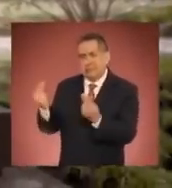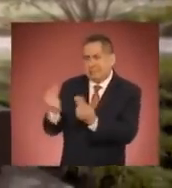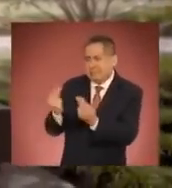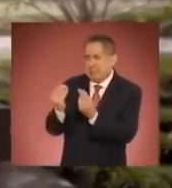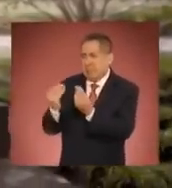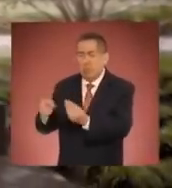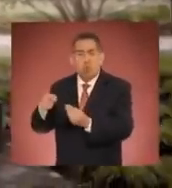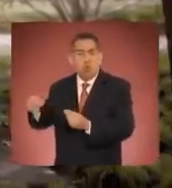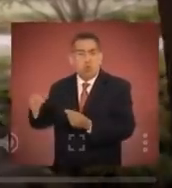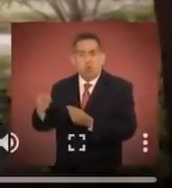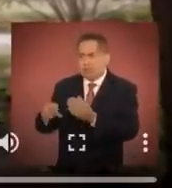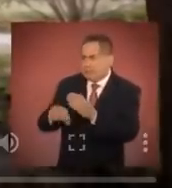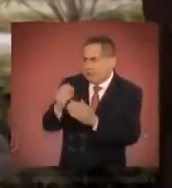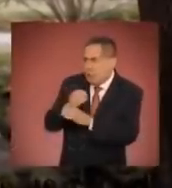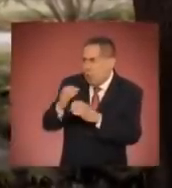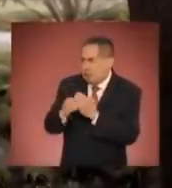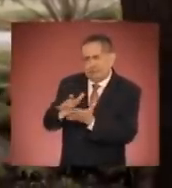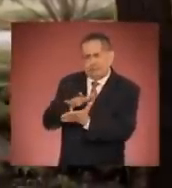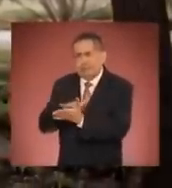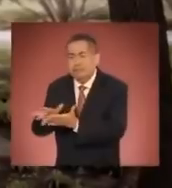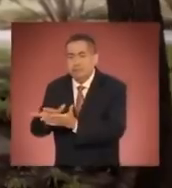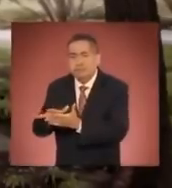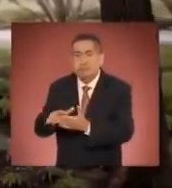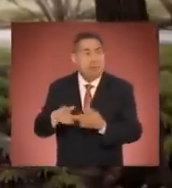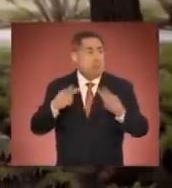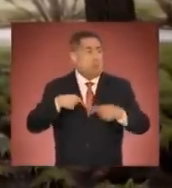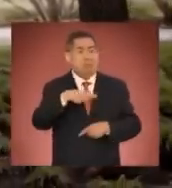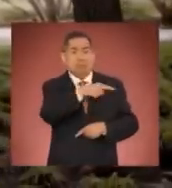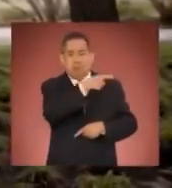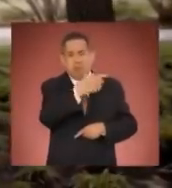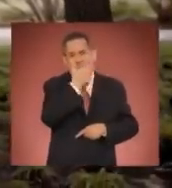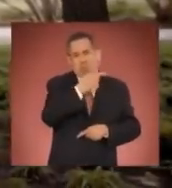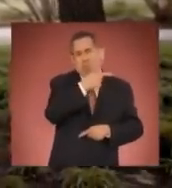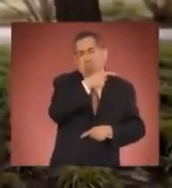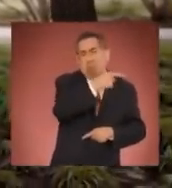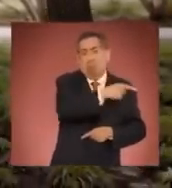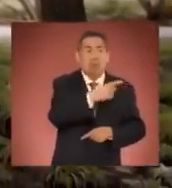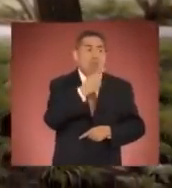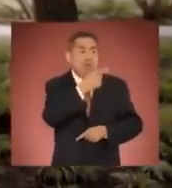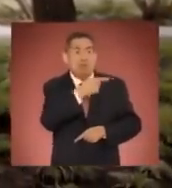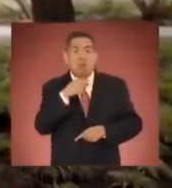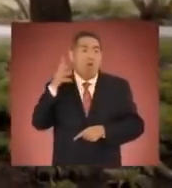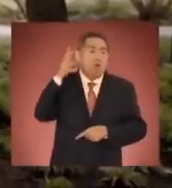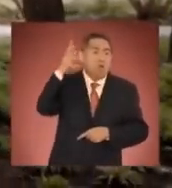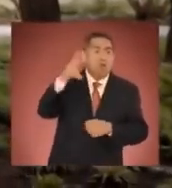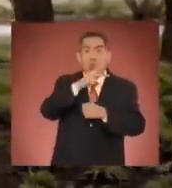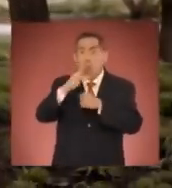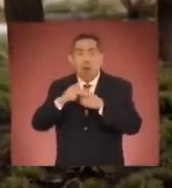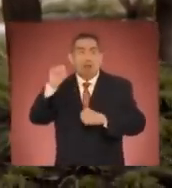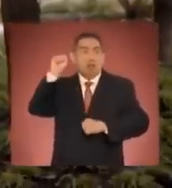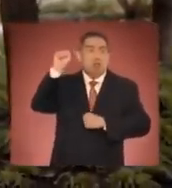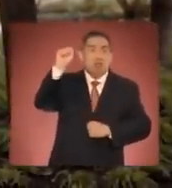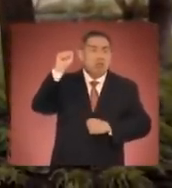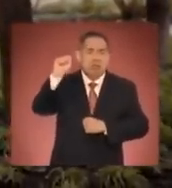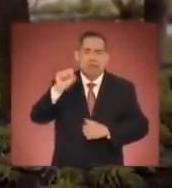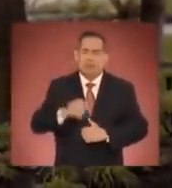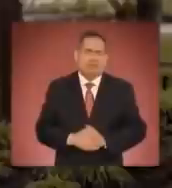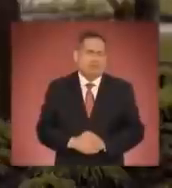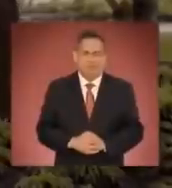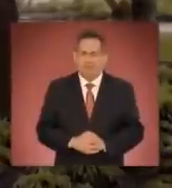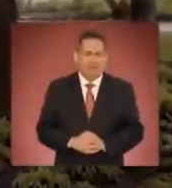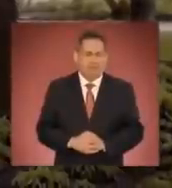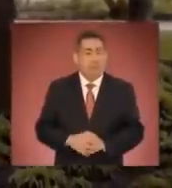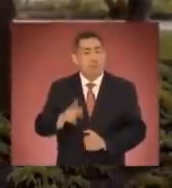los más necesitados a los desposeídos los conservadores sostienen de que estamos llevando al país al comunismo